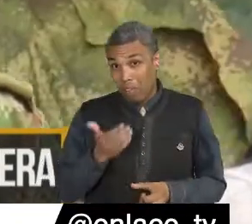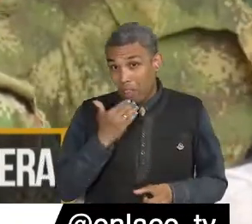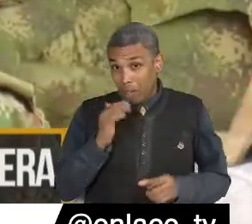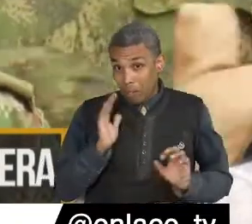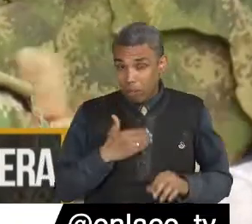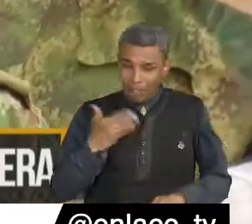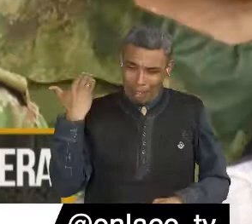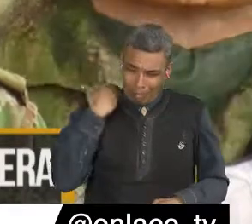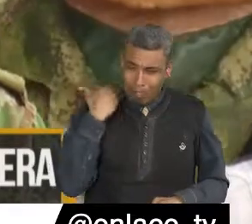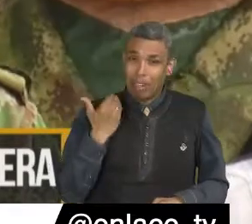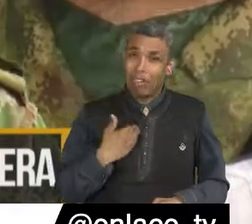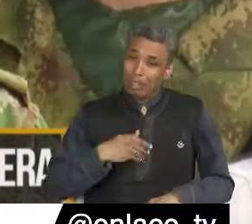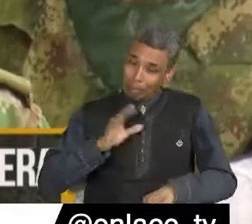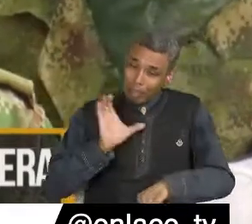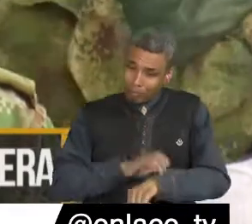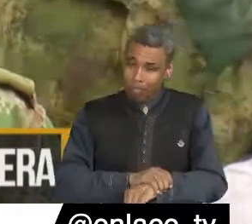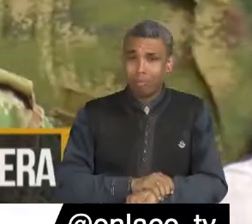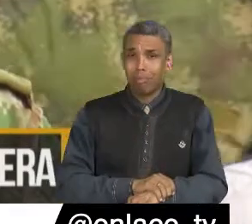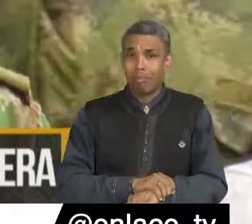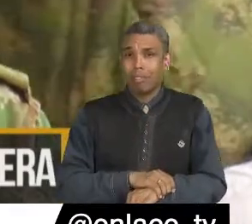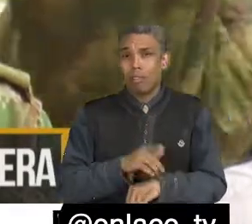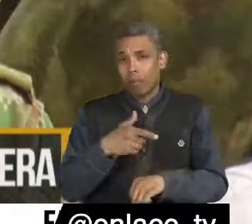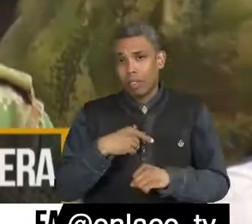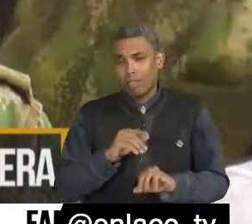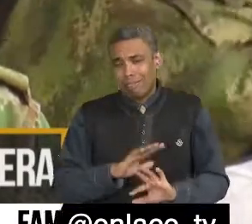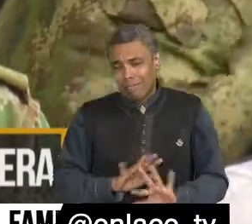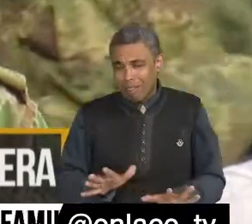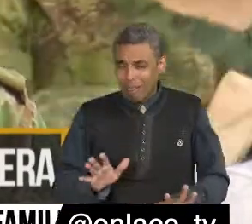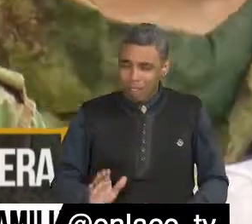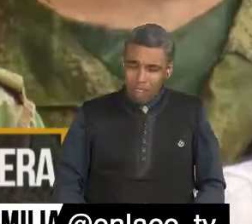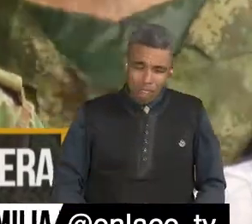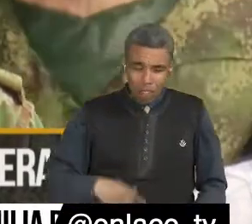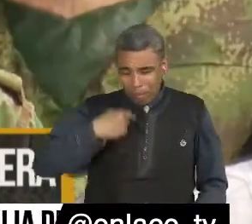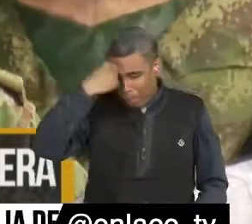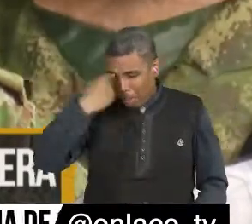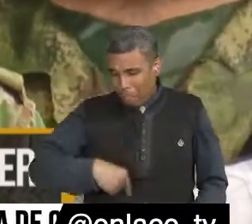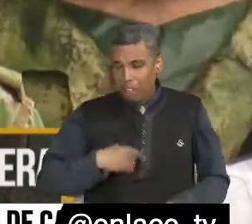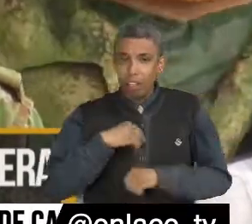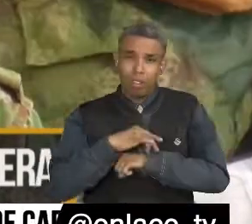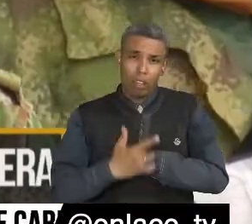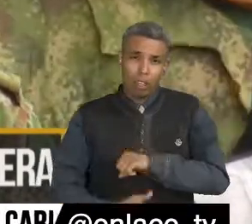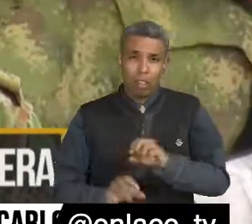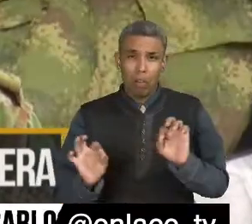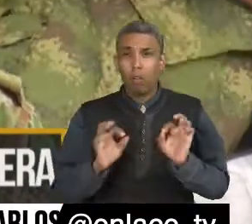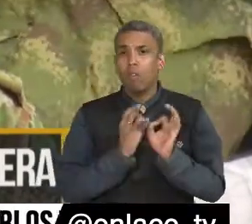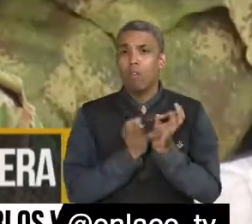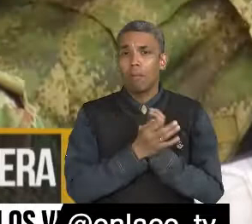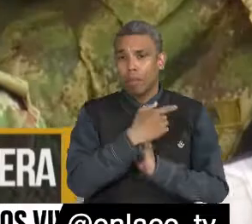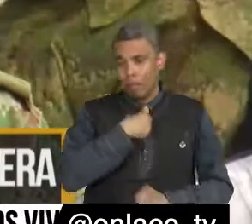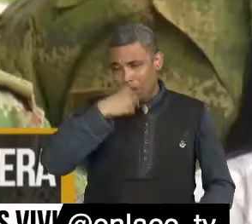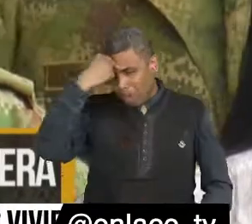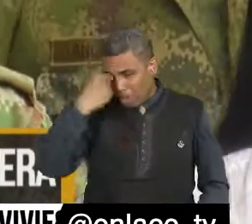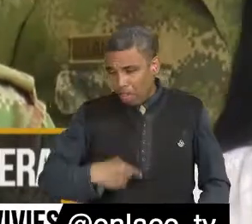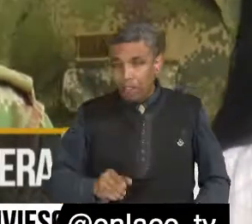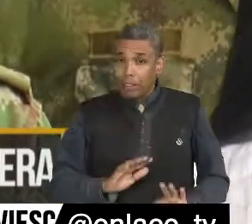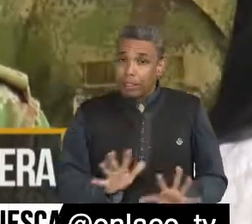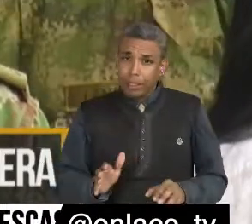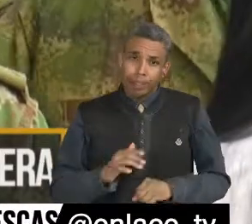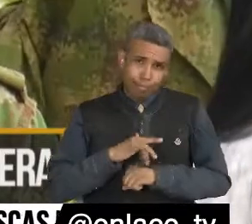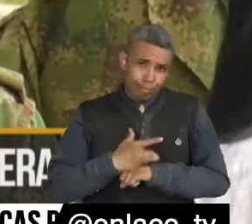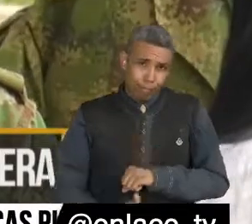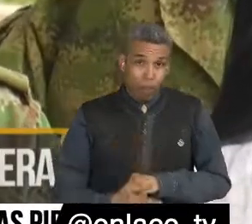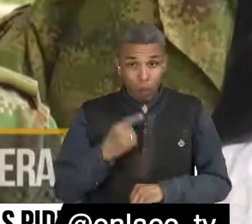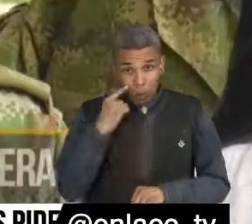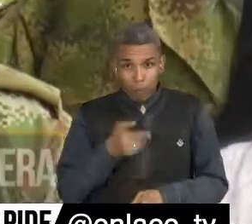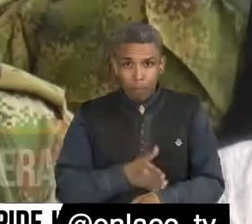se dañan la vida de su familia, la de la esposa, los hijos, inclusive lo de los padres. Entonces, por favor, recapaciten, no realicen